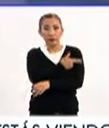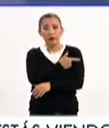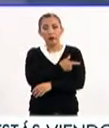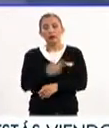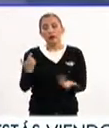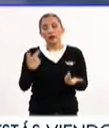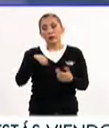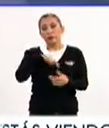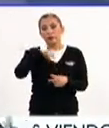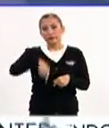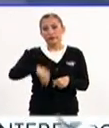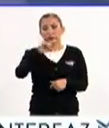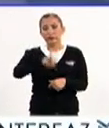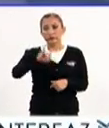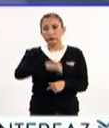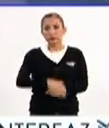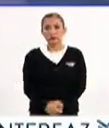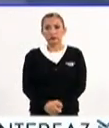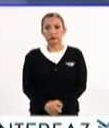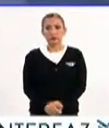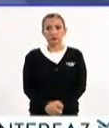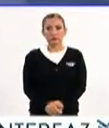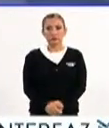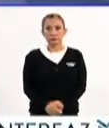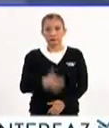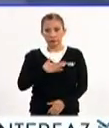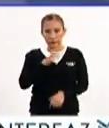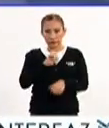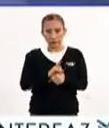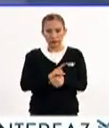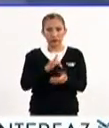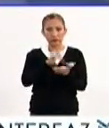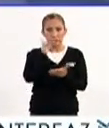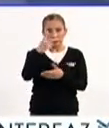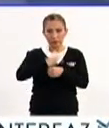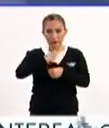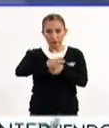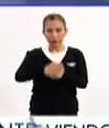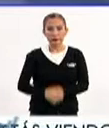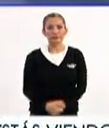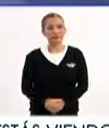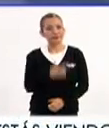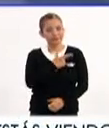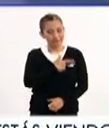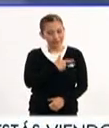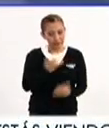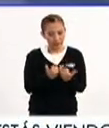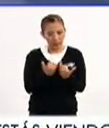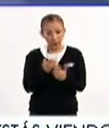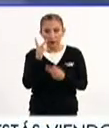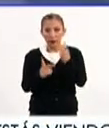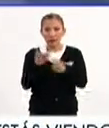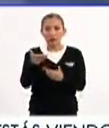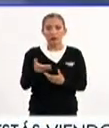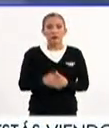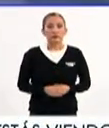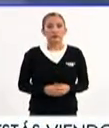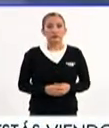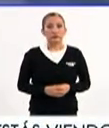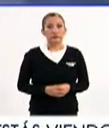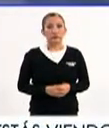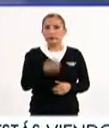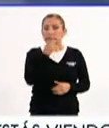esté con nosotros esta mañana de jueves. Sí, buenos días. Gracias por la invitación. No, es un placer poder platicar con usted.